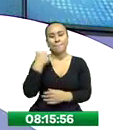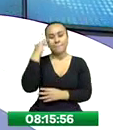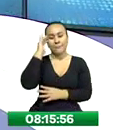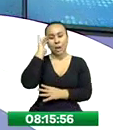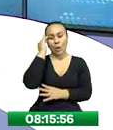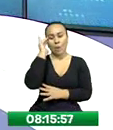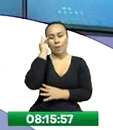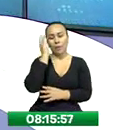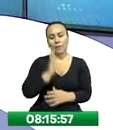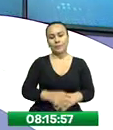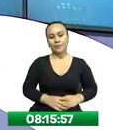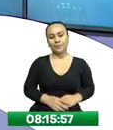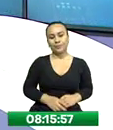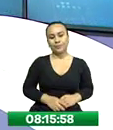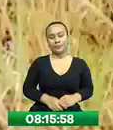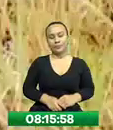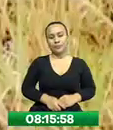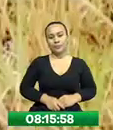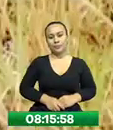preocupados.